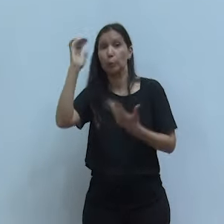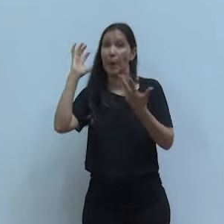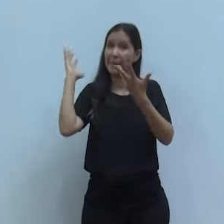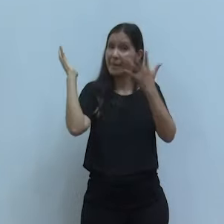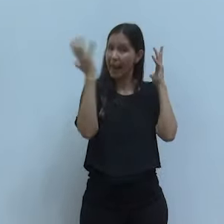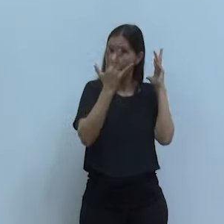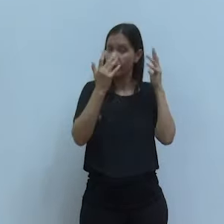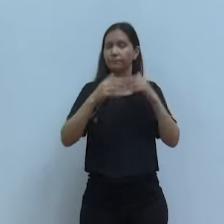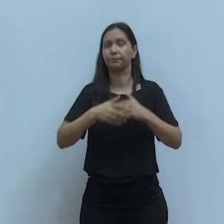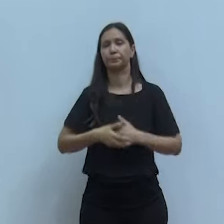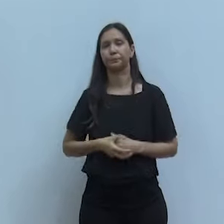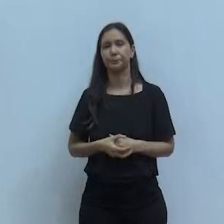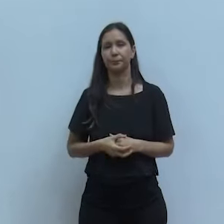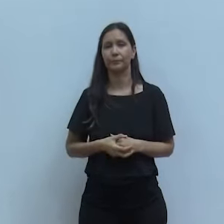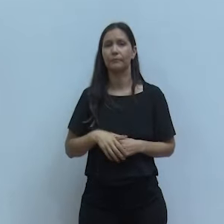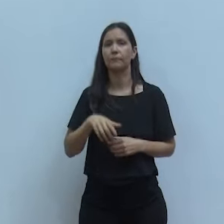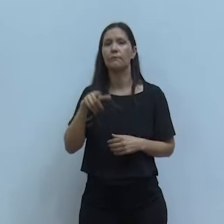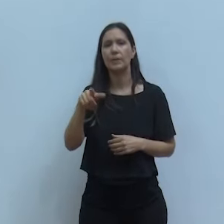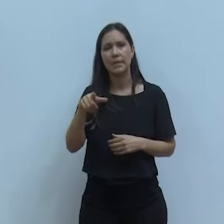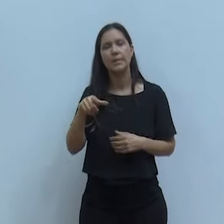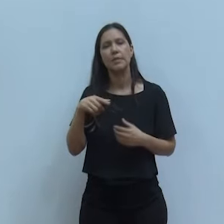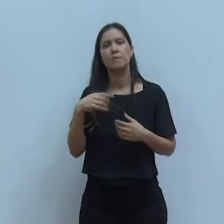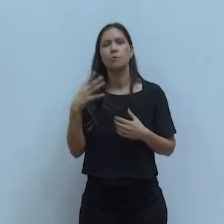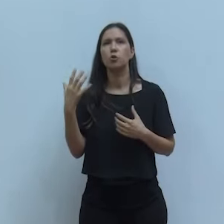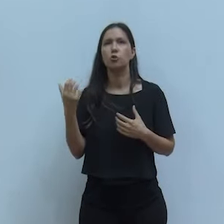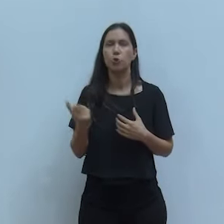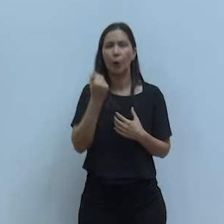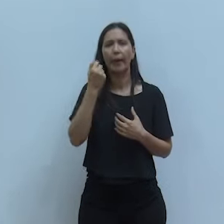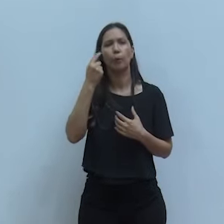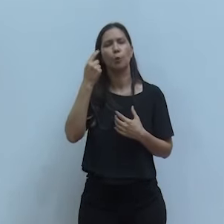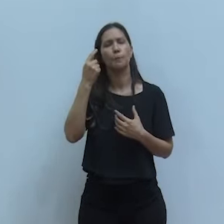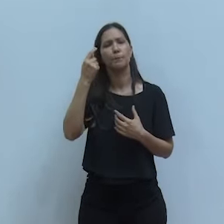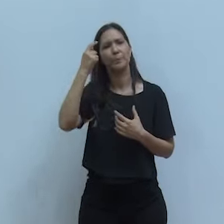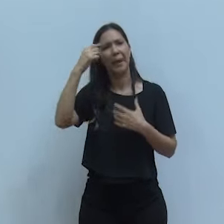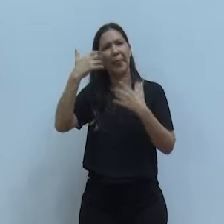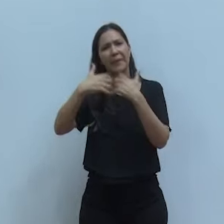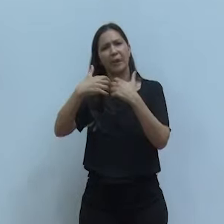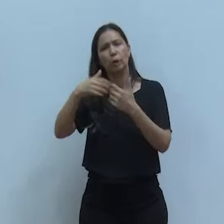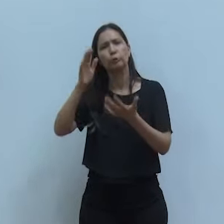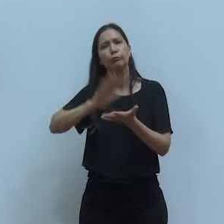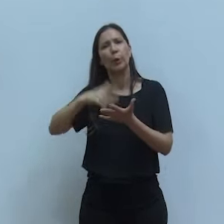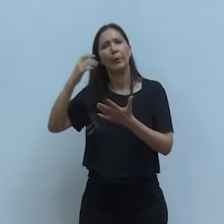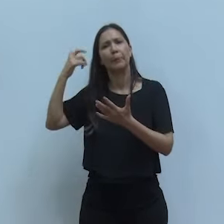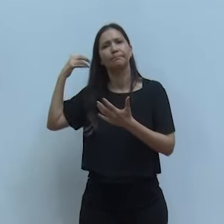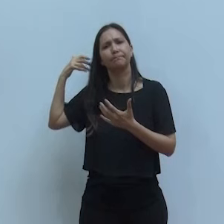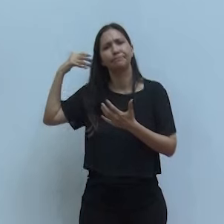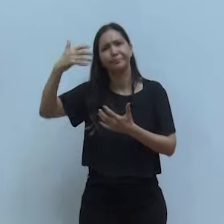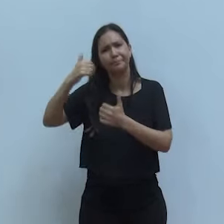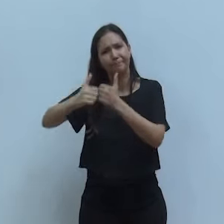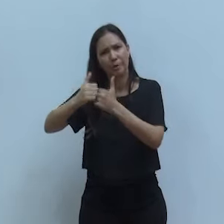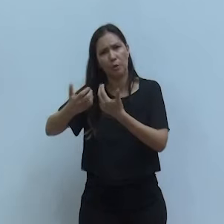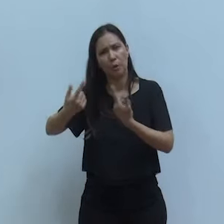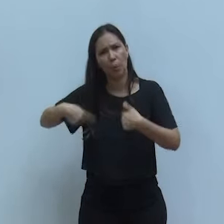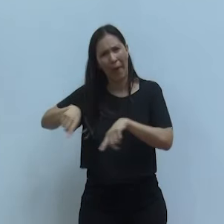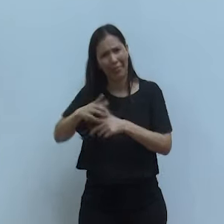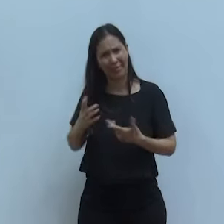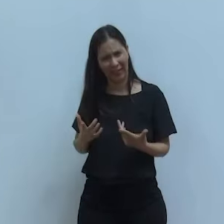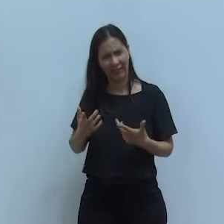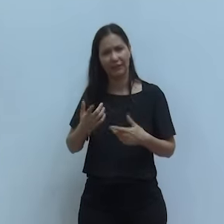Miley logra revisar nuestras visiones del pasado encontramos en 40% de la gente por